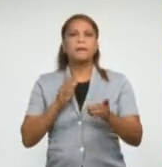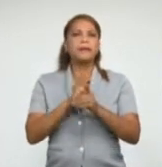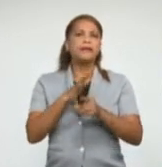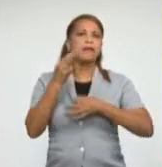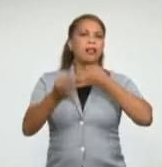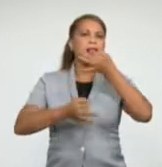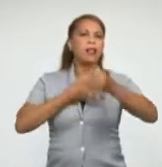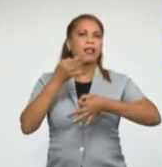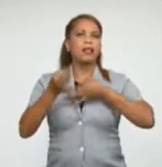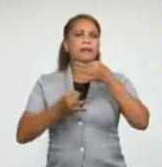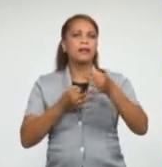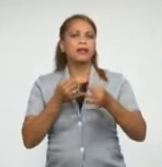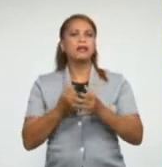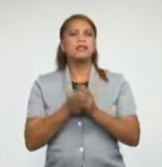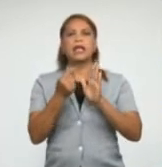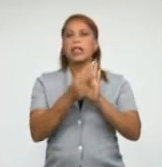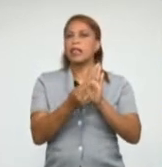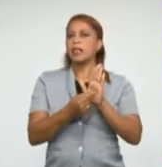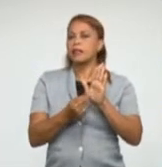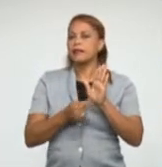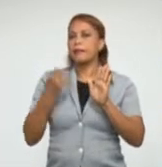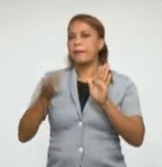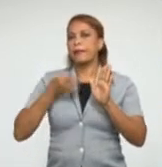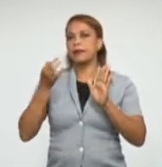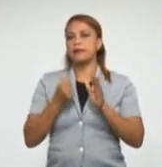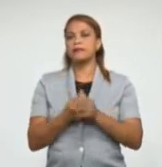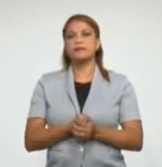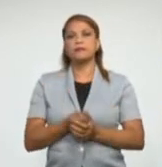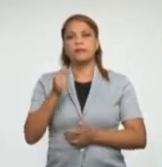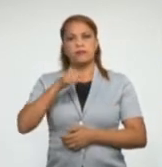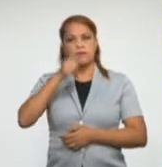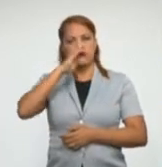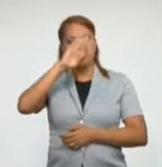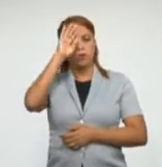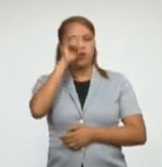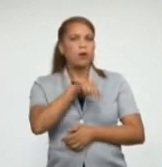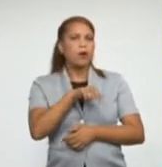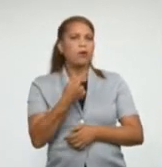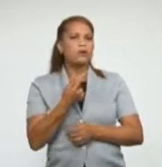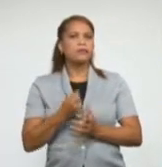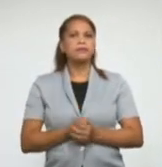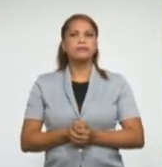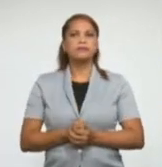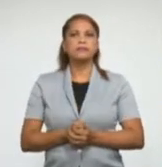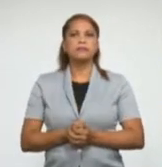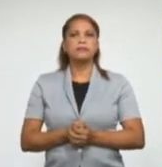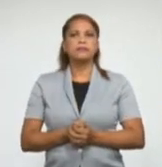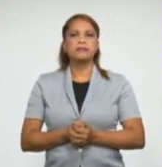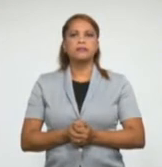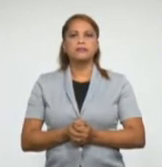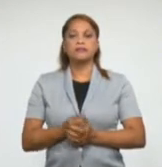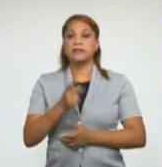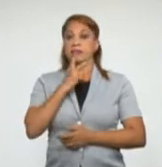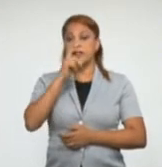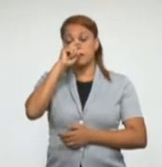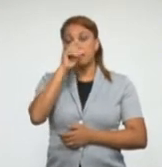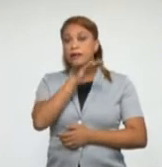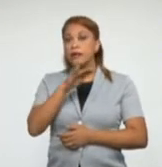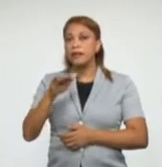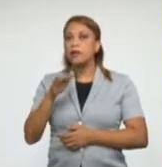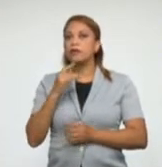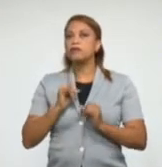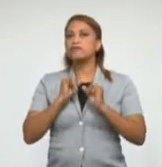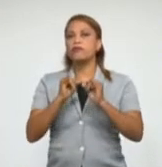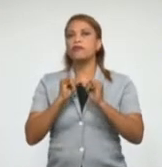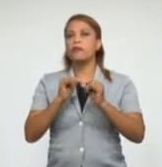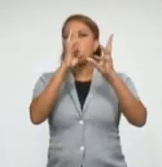unos pequeños apuntes. Hoy el país, en el ámbito de la esfera pediátrica, reporta la mayor